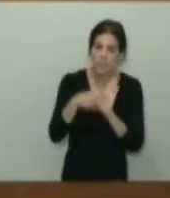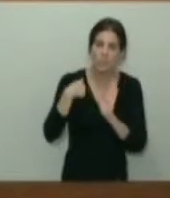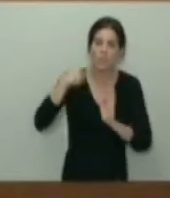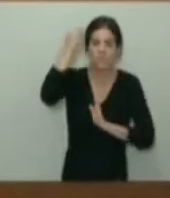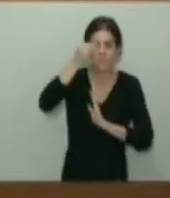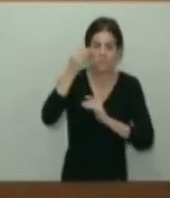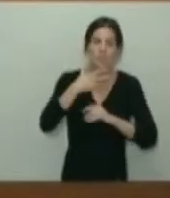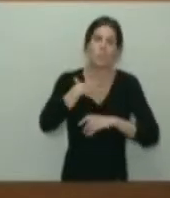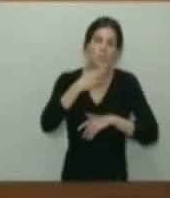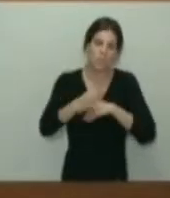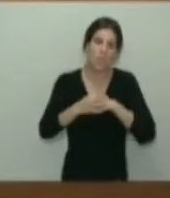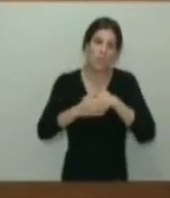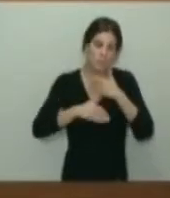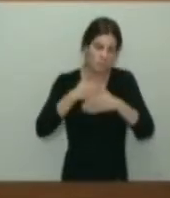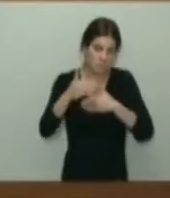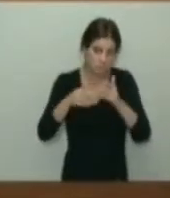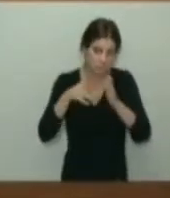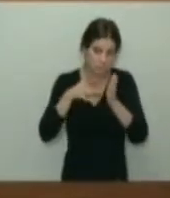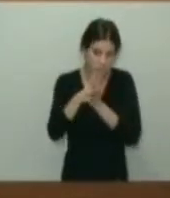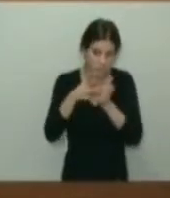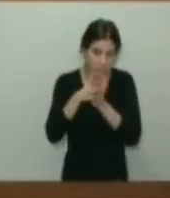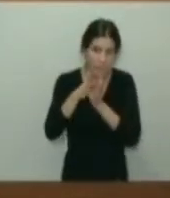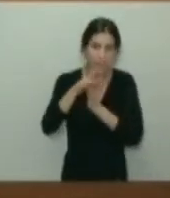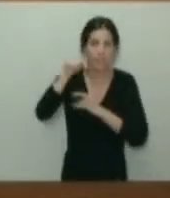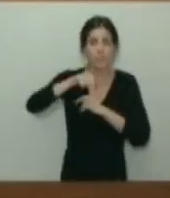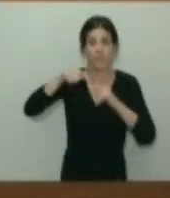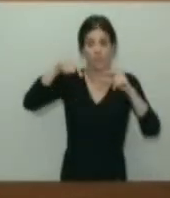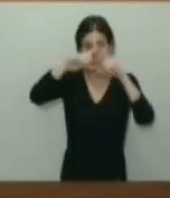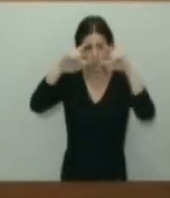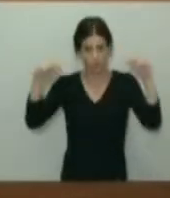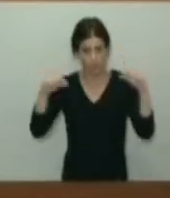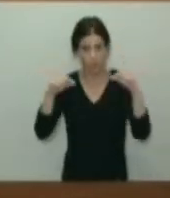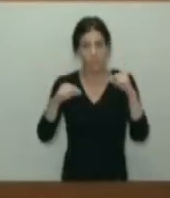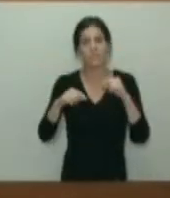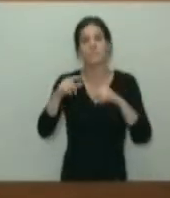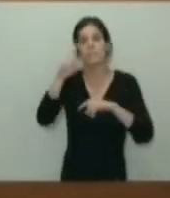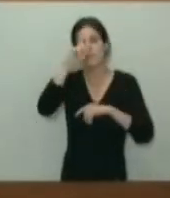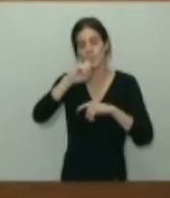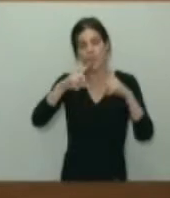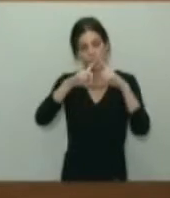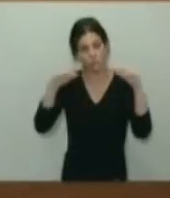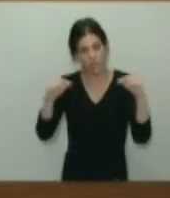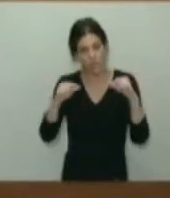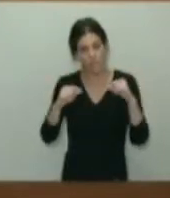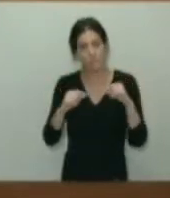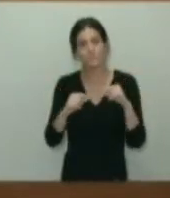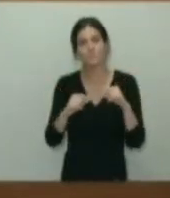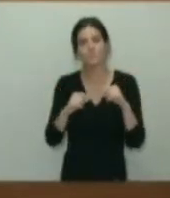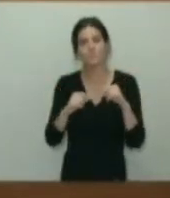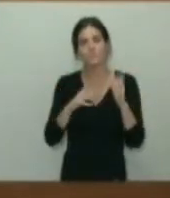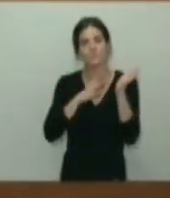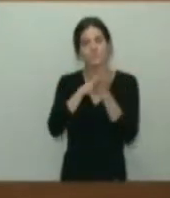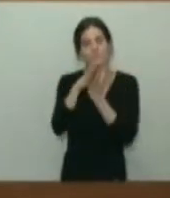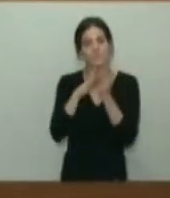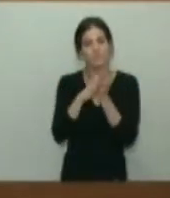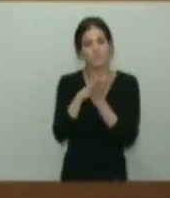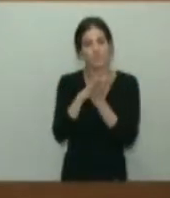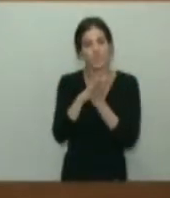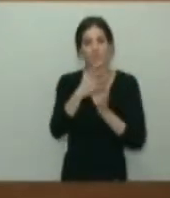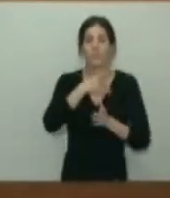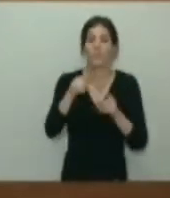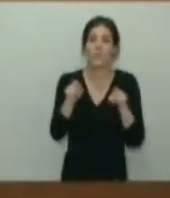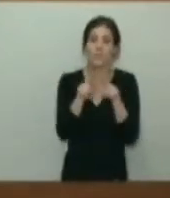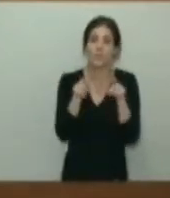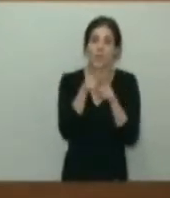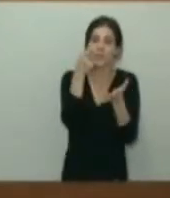avanzar en Asturias por parte de la Administración del Principado es que se efectúen licitaciones por lotes con el